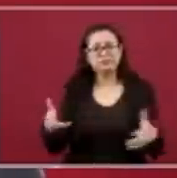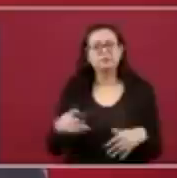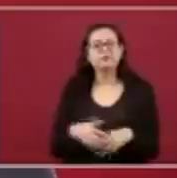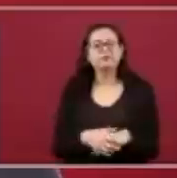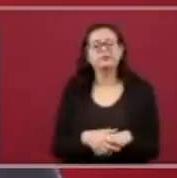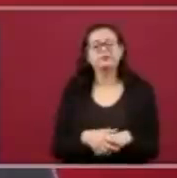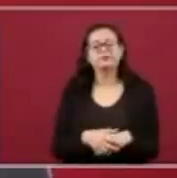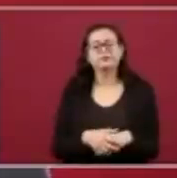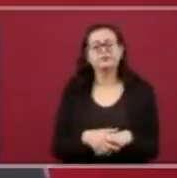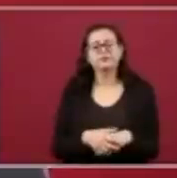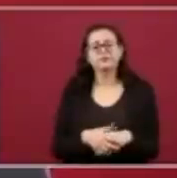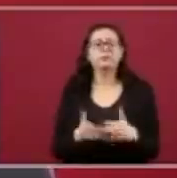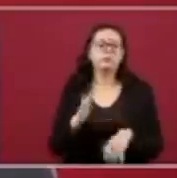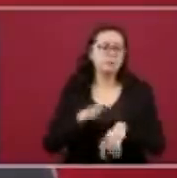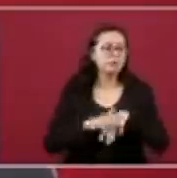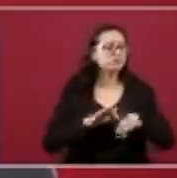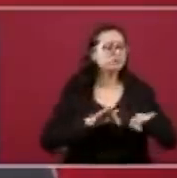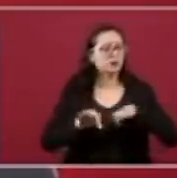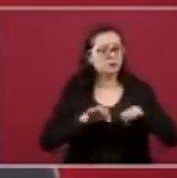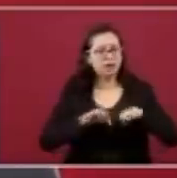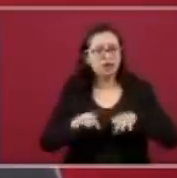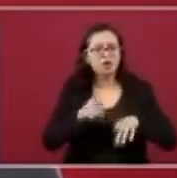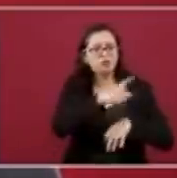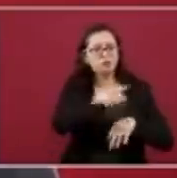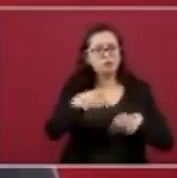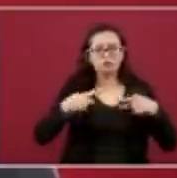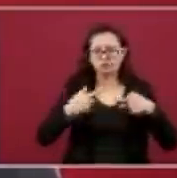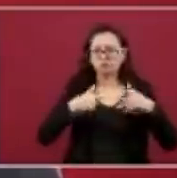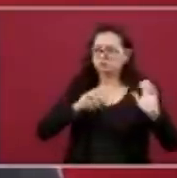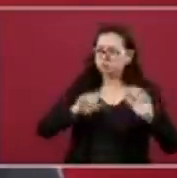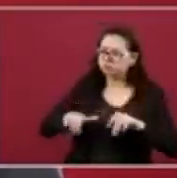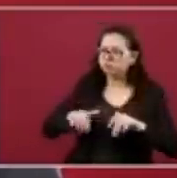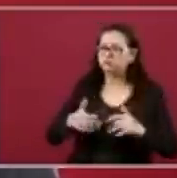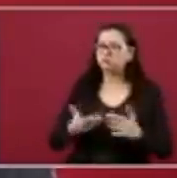necesitamos generar empleos, y